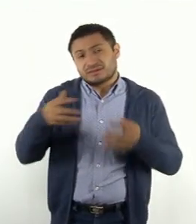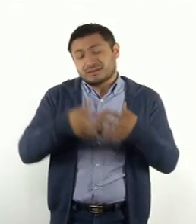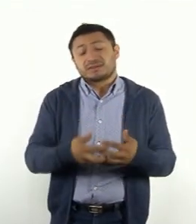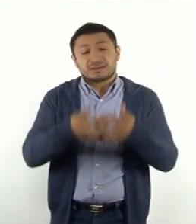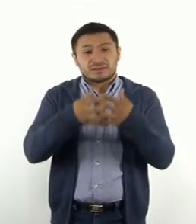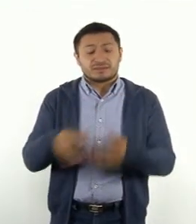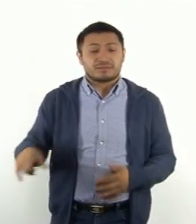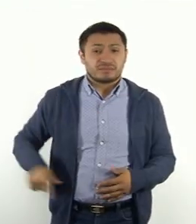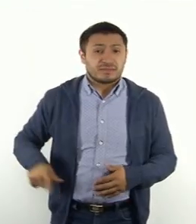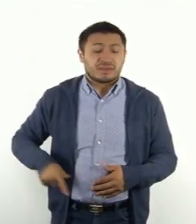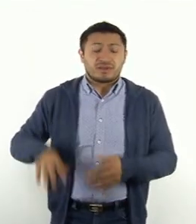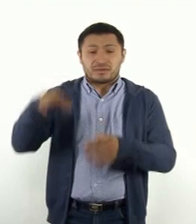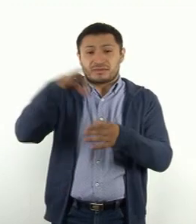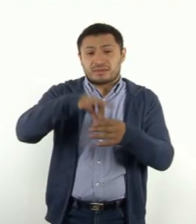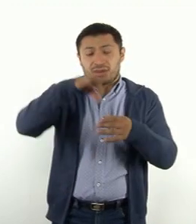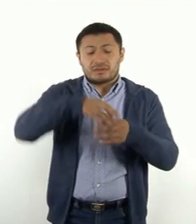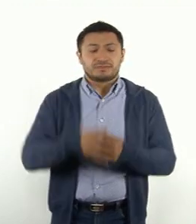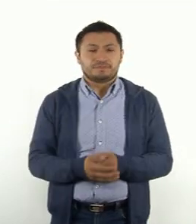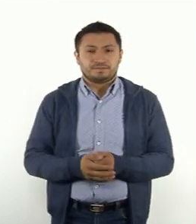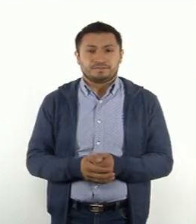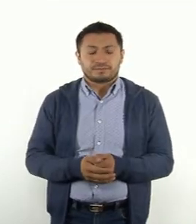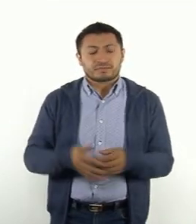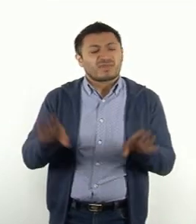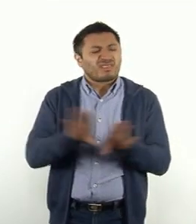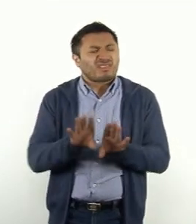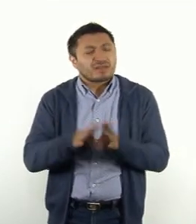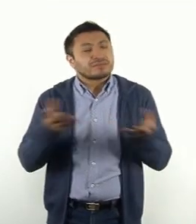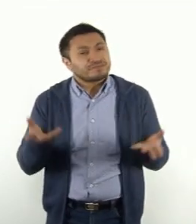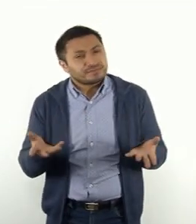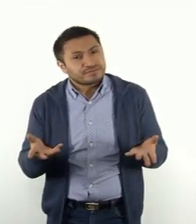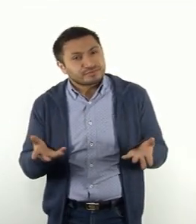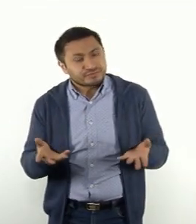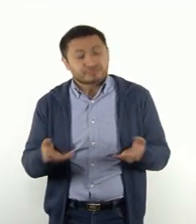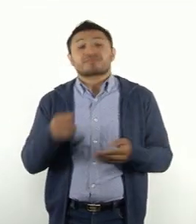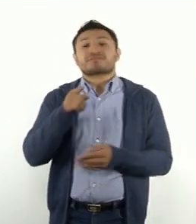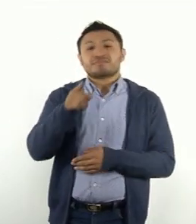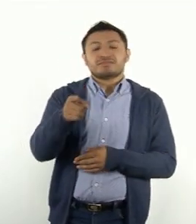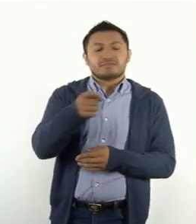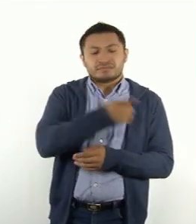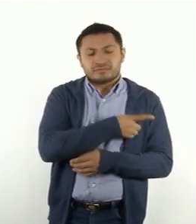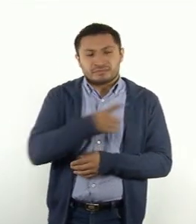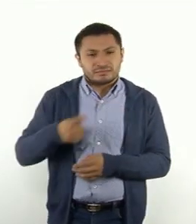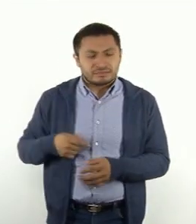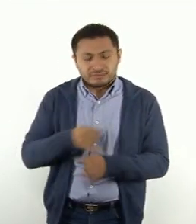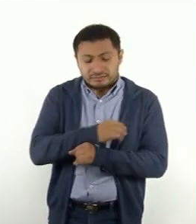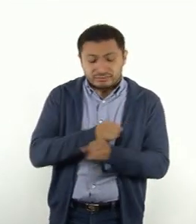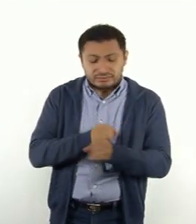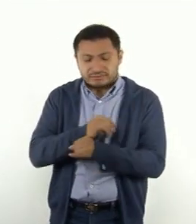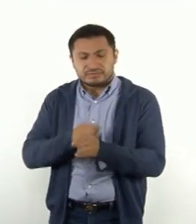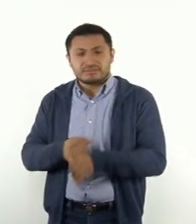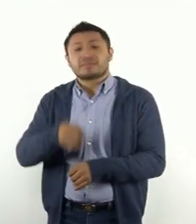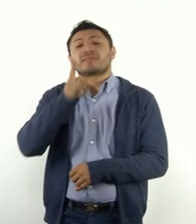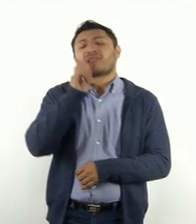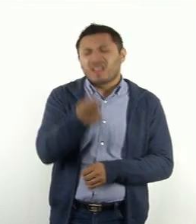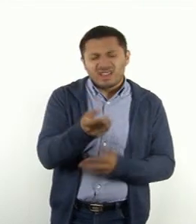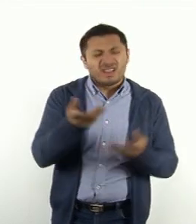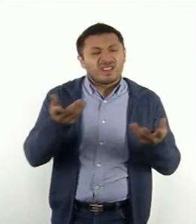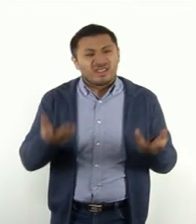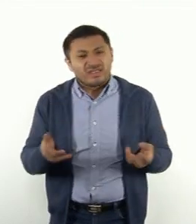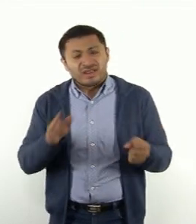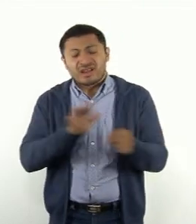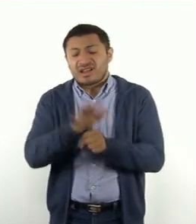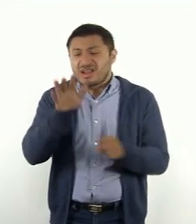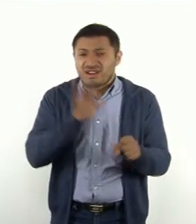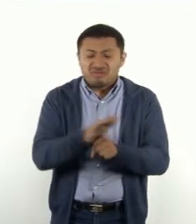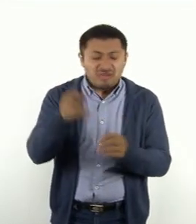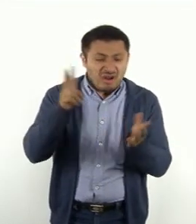se llega a ello? A partir de comprender qué significa y qué principios conlleva su